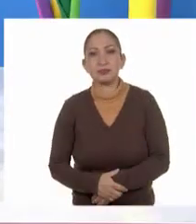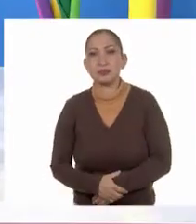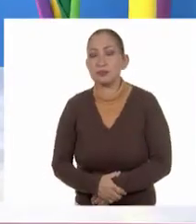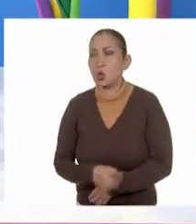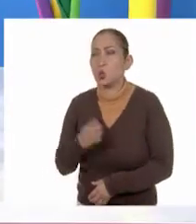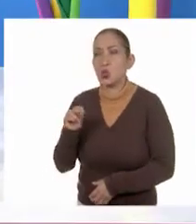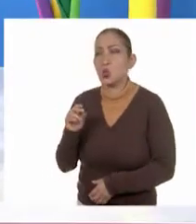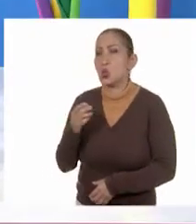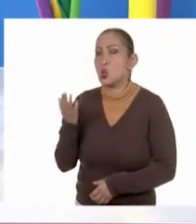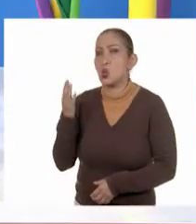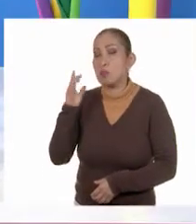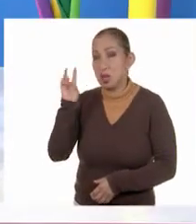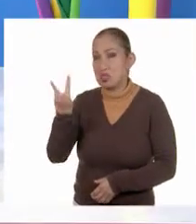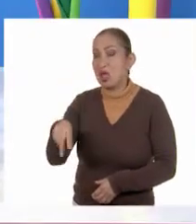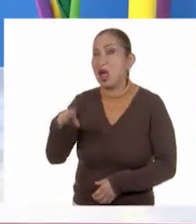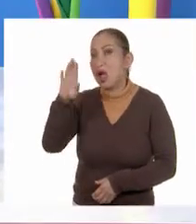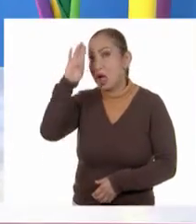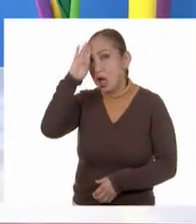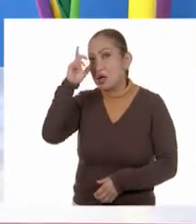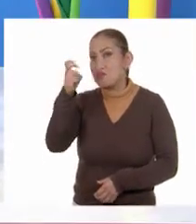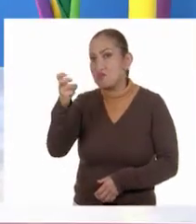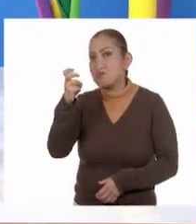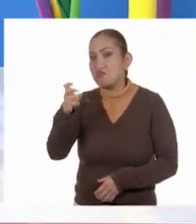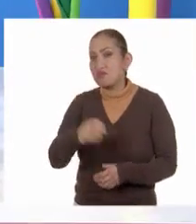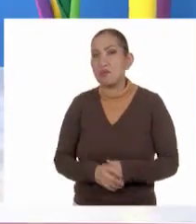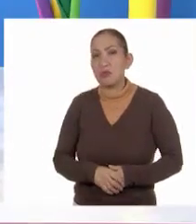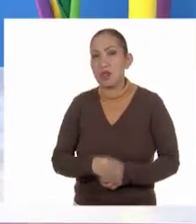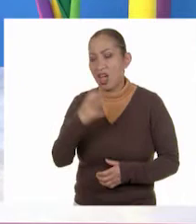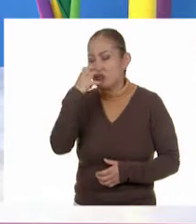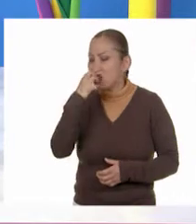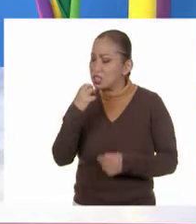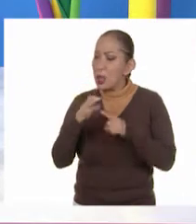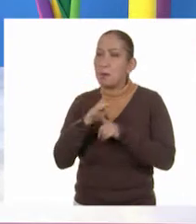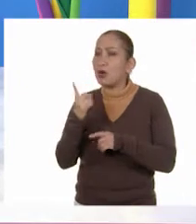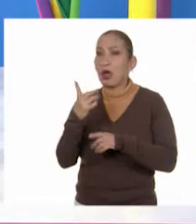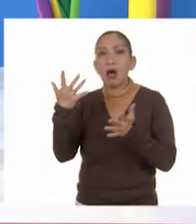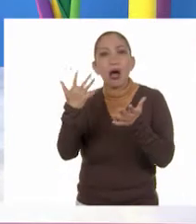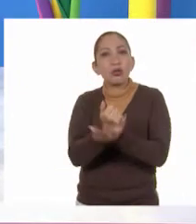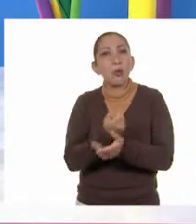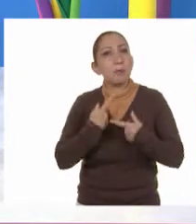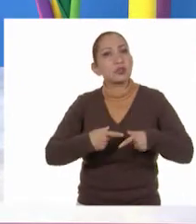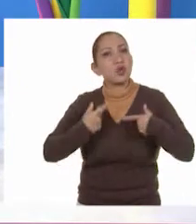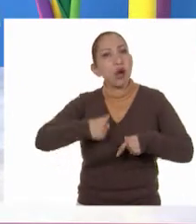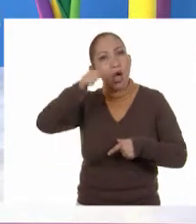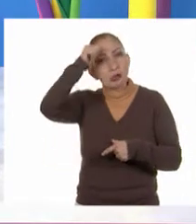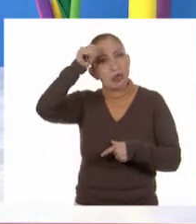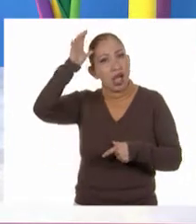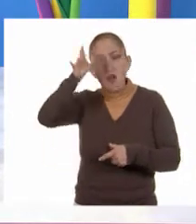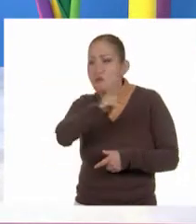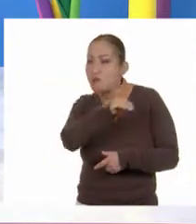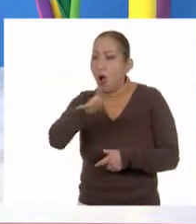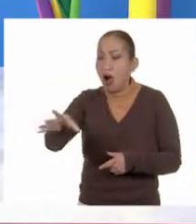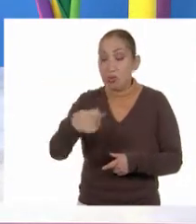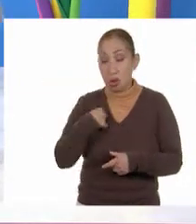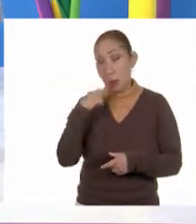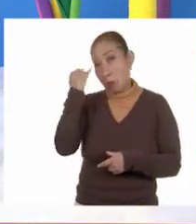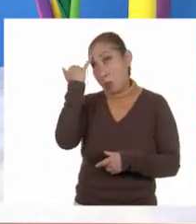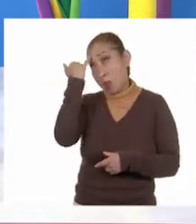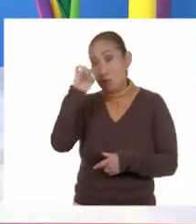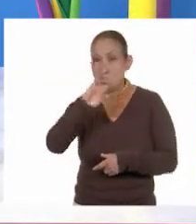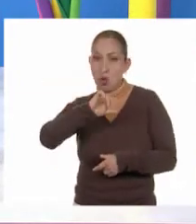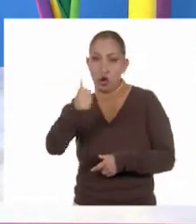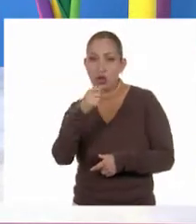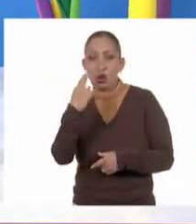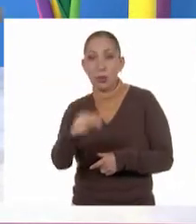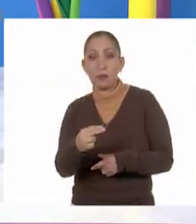pensado, maestra, es verdad. O sea, ¿por qué triste si fue una victoria para los mexicas? Yo propongo otro nombre, que sea